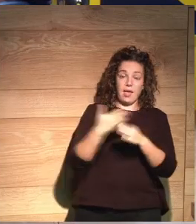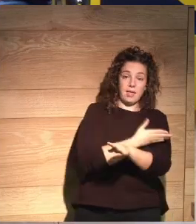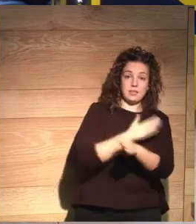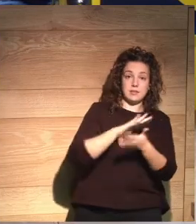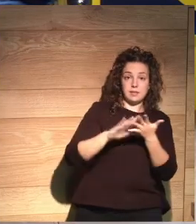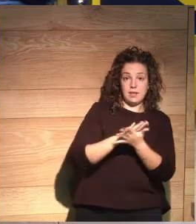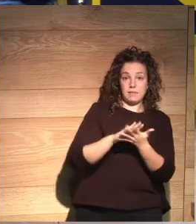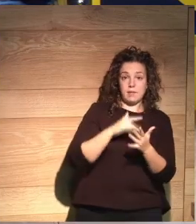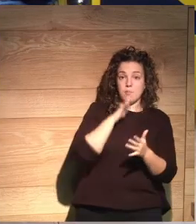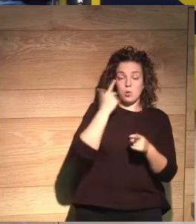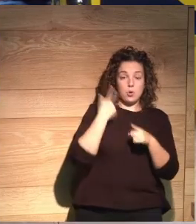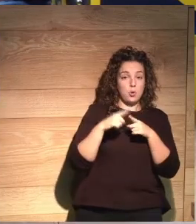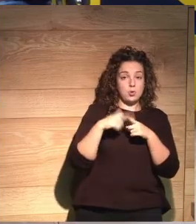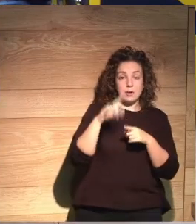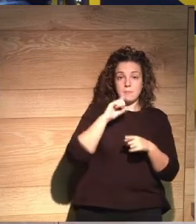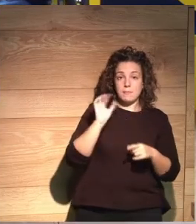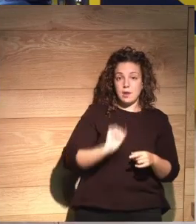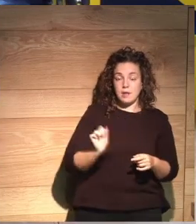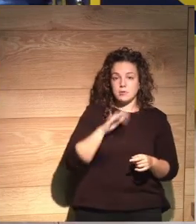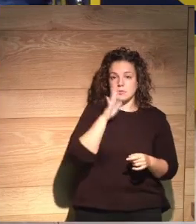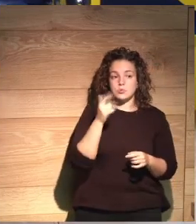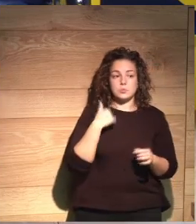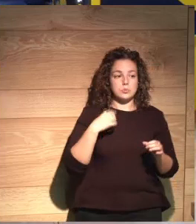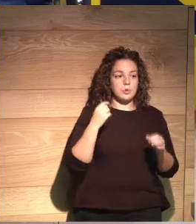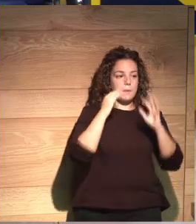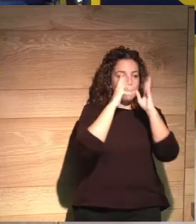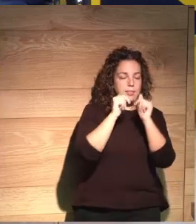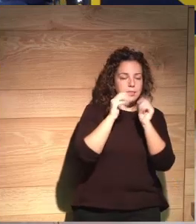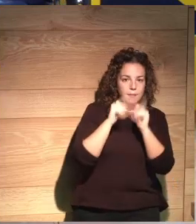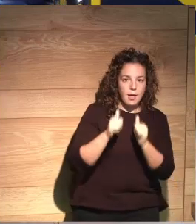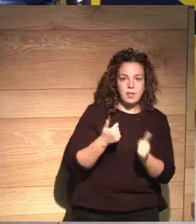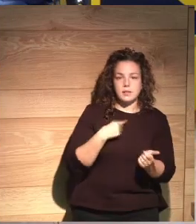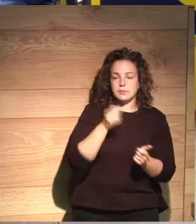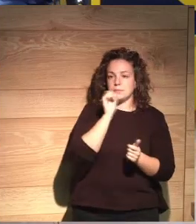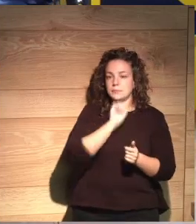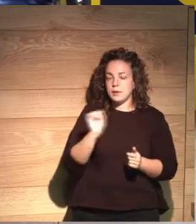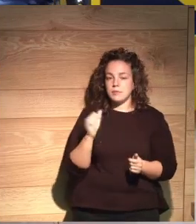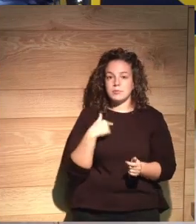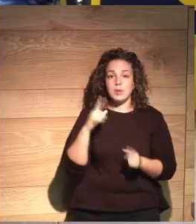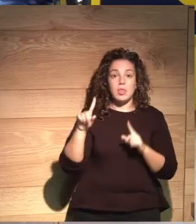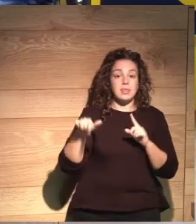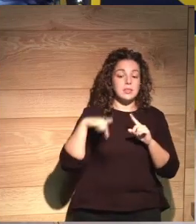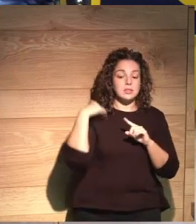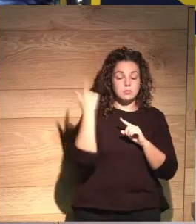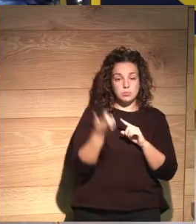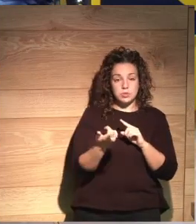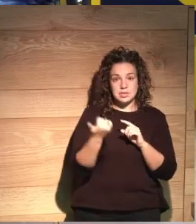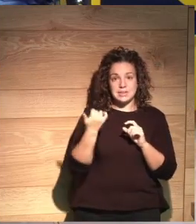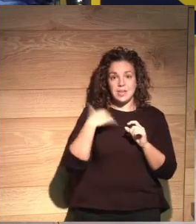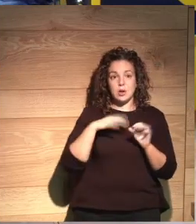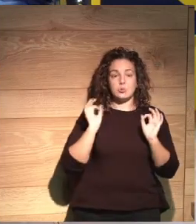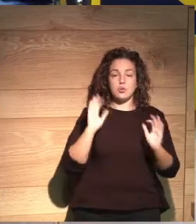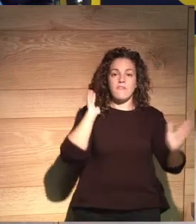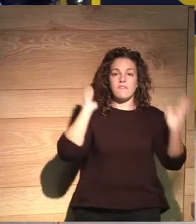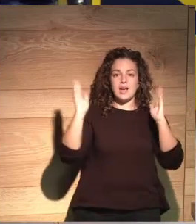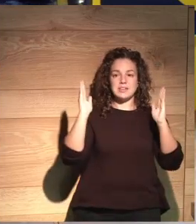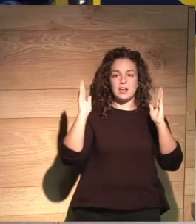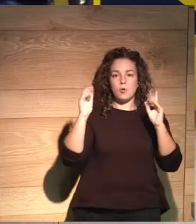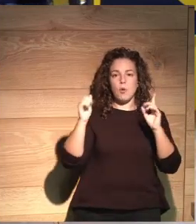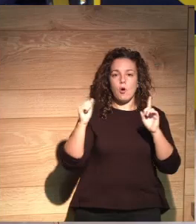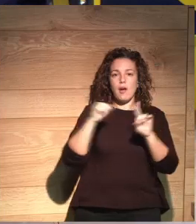una cosa brillante que lo que ha roto las faltas pero después bien entrar a la fase del abuso